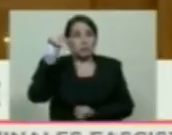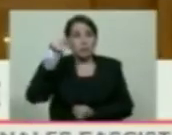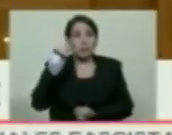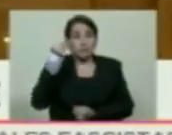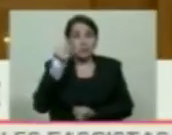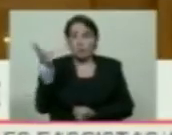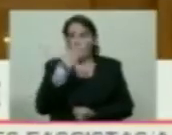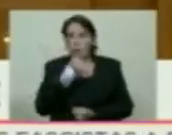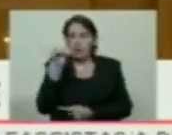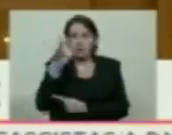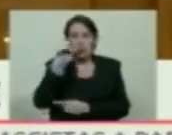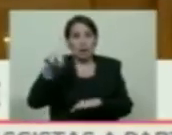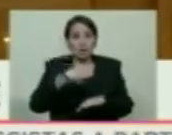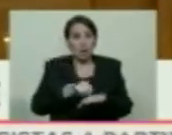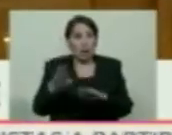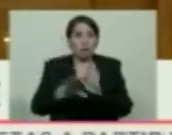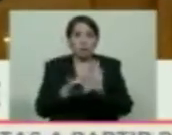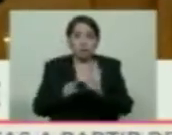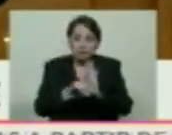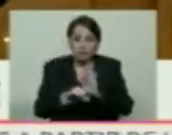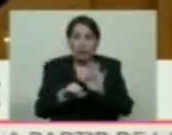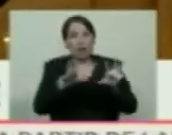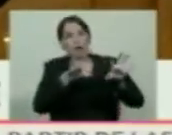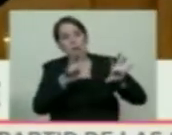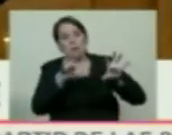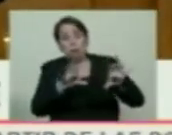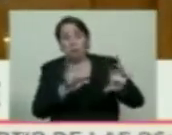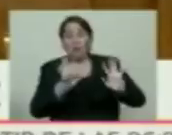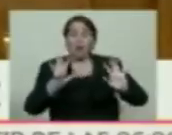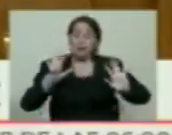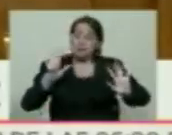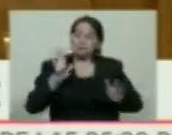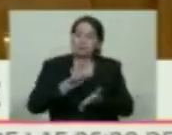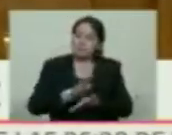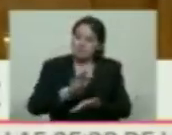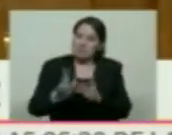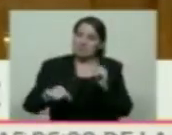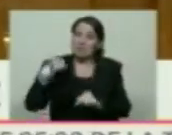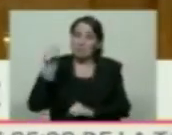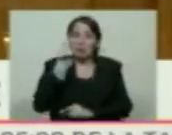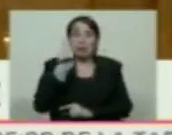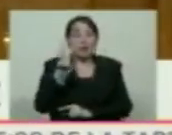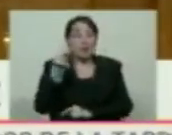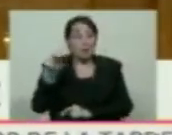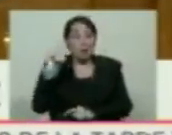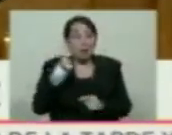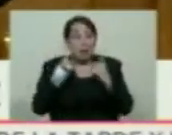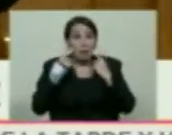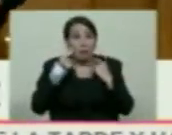Nacional Constituyente, bueno, mámenle gallo, que después lo veremos. ¿El que